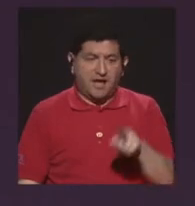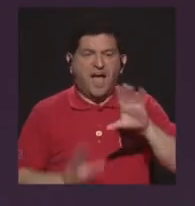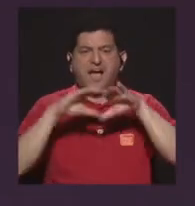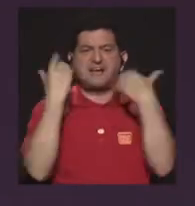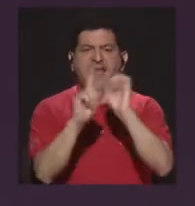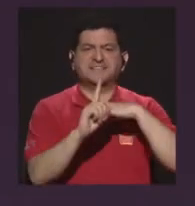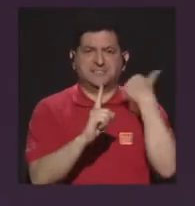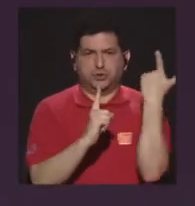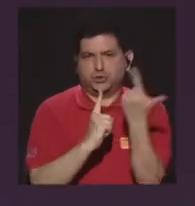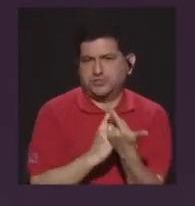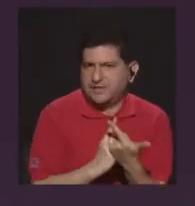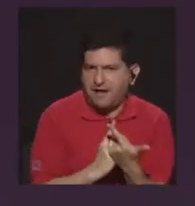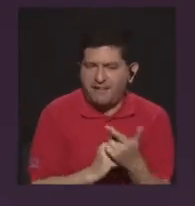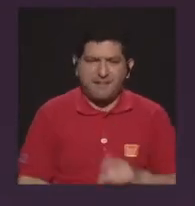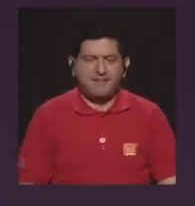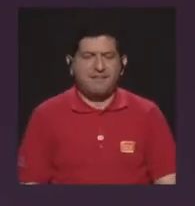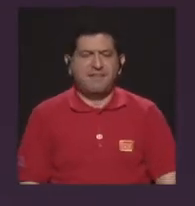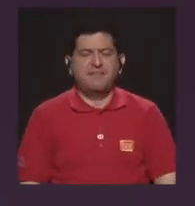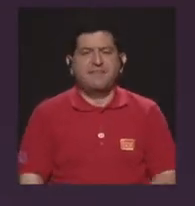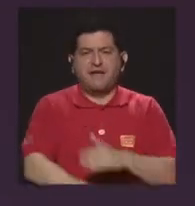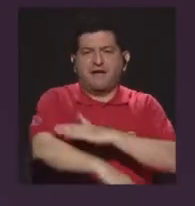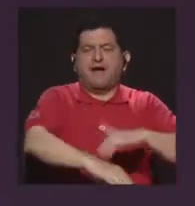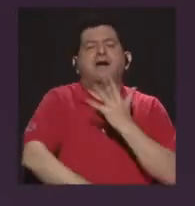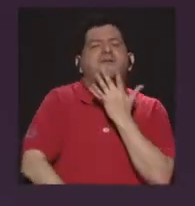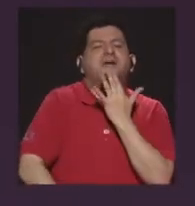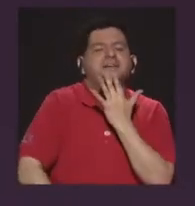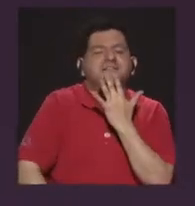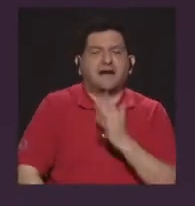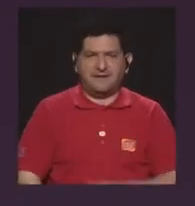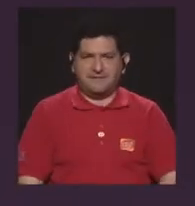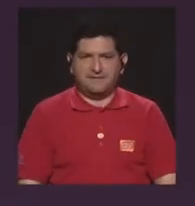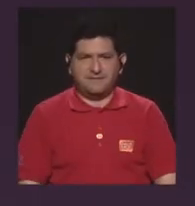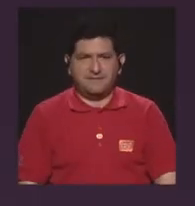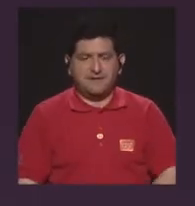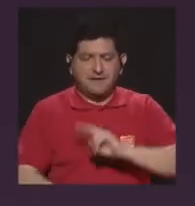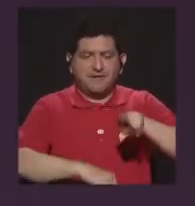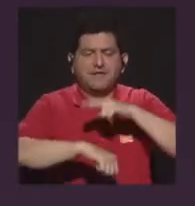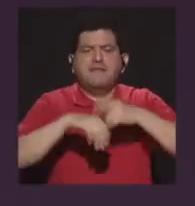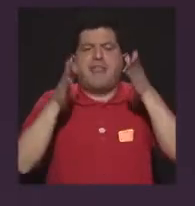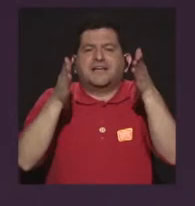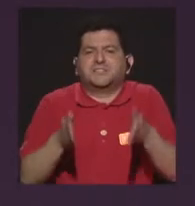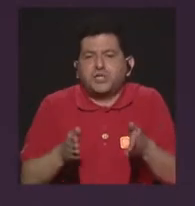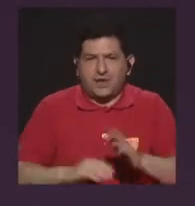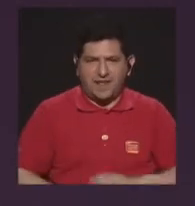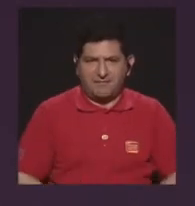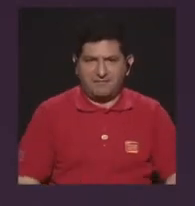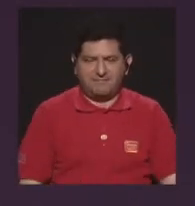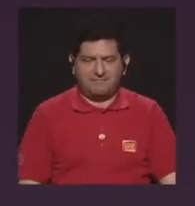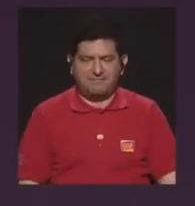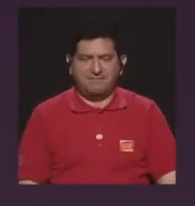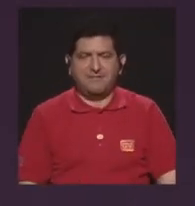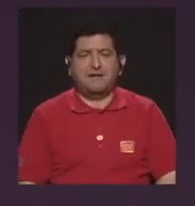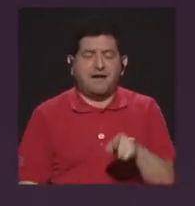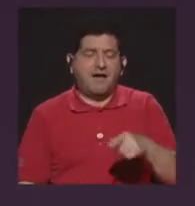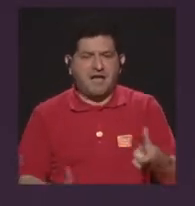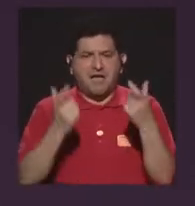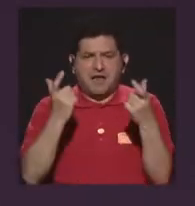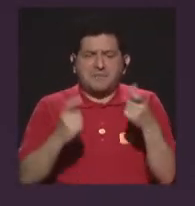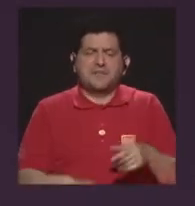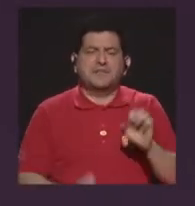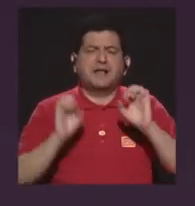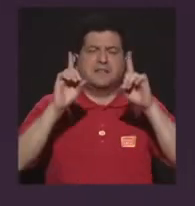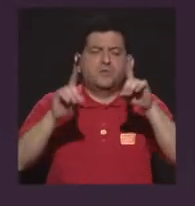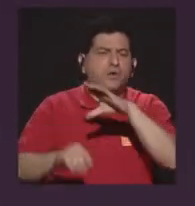social, como raza, como nacionalidad, capital educativo, capital